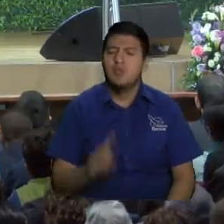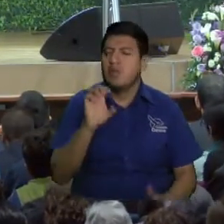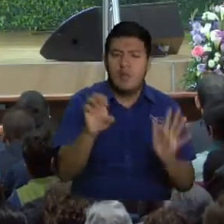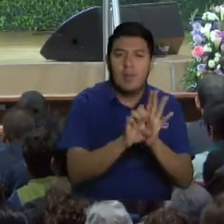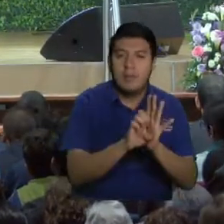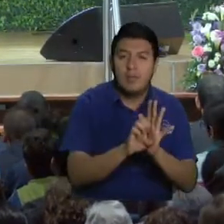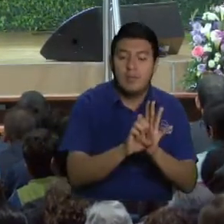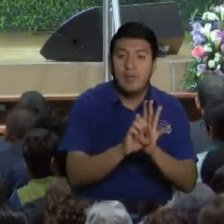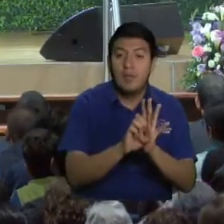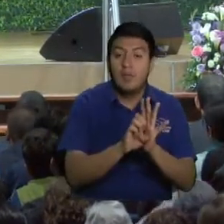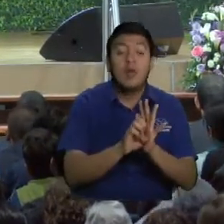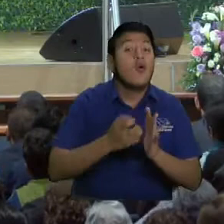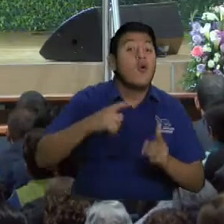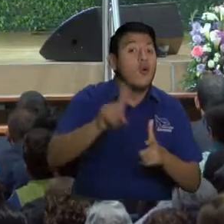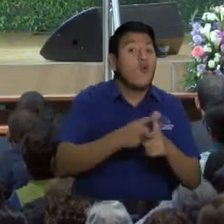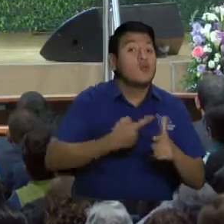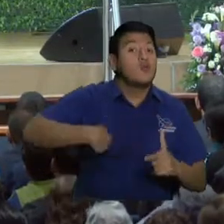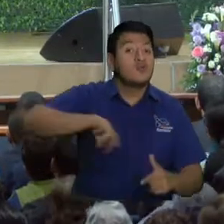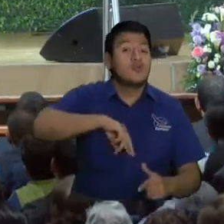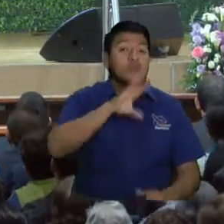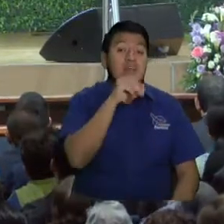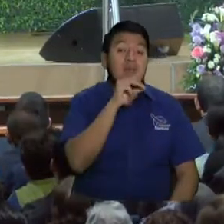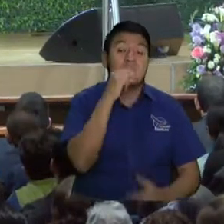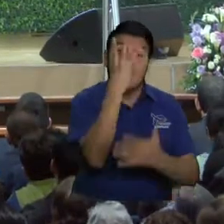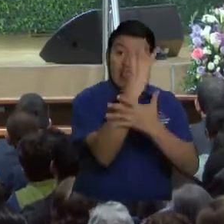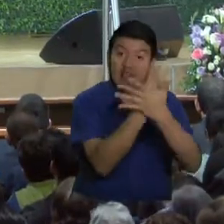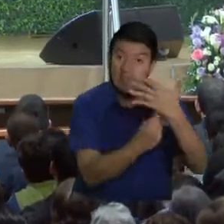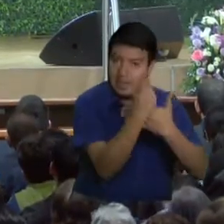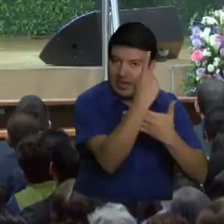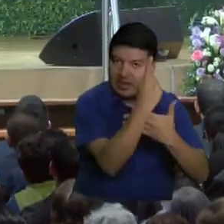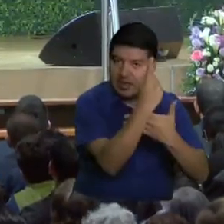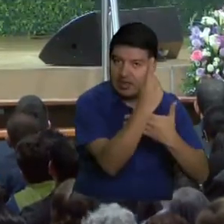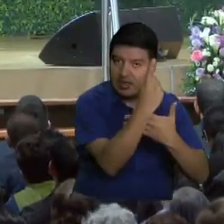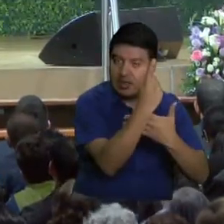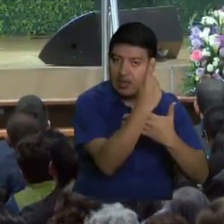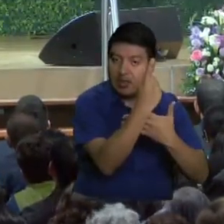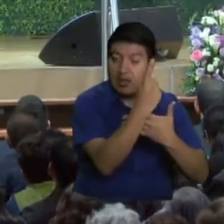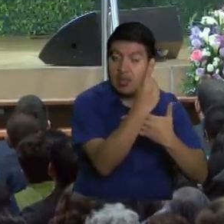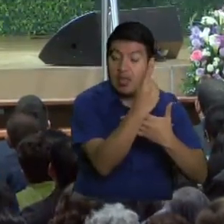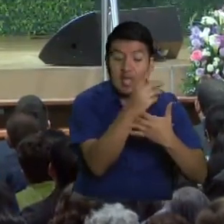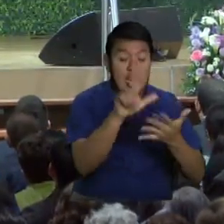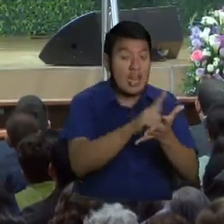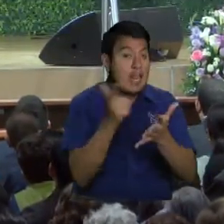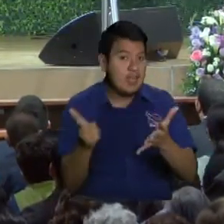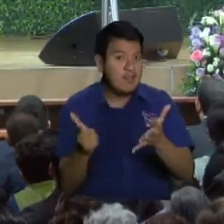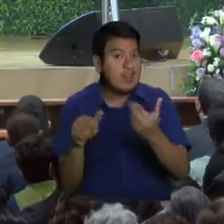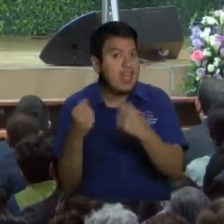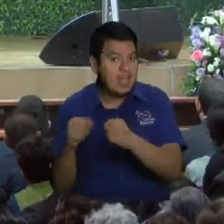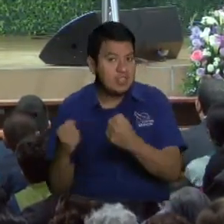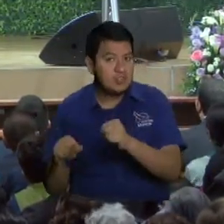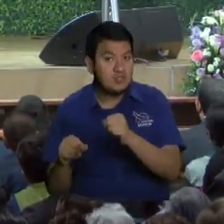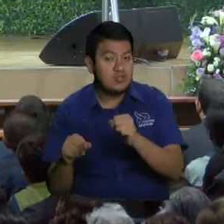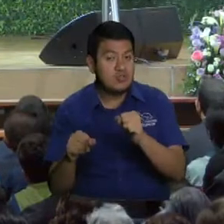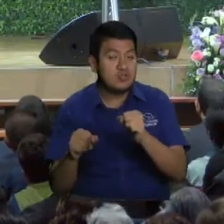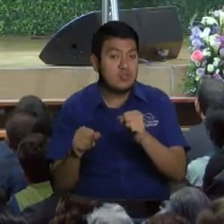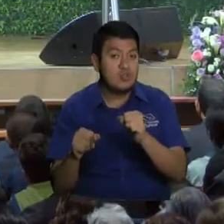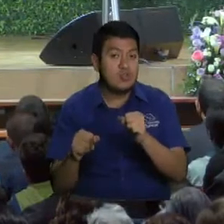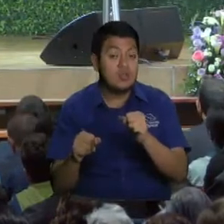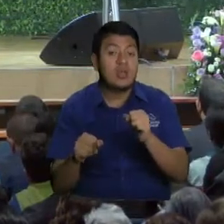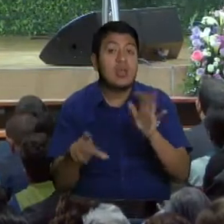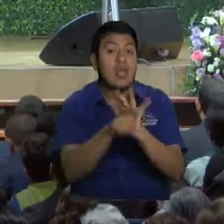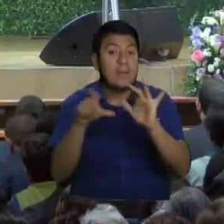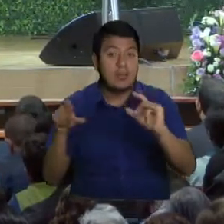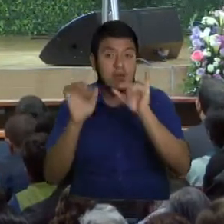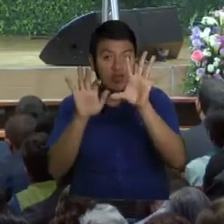hay tiempos en los que se están manifestando las tres personas. Por ejemplo, Hechos capítulo 16, las tres personas